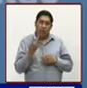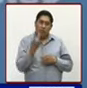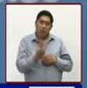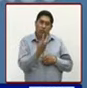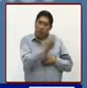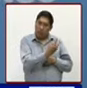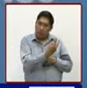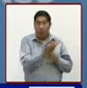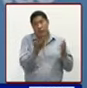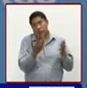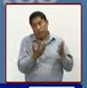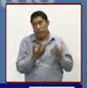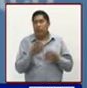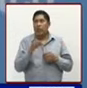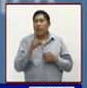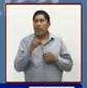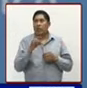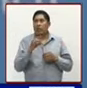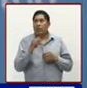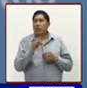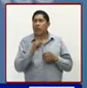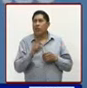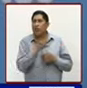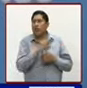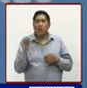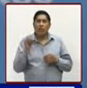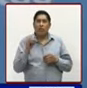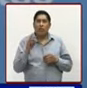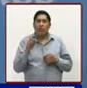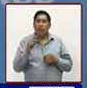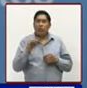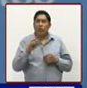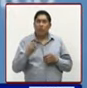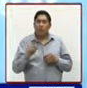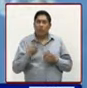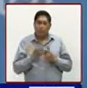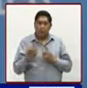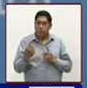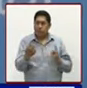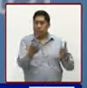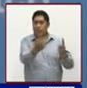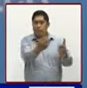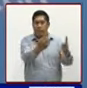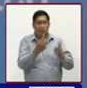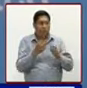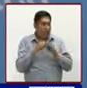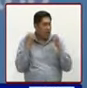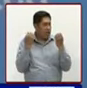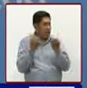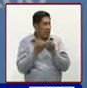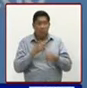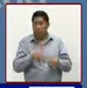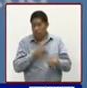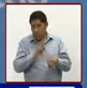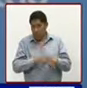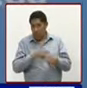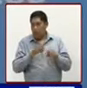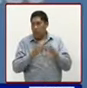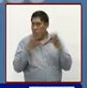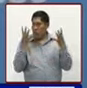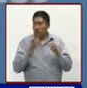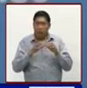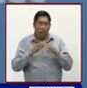porque los Díaz y Ortiz se meten como enganches, aunque partan de la banda. En general es un equipo, como es normal, un equipo